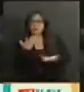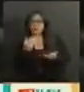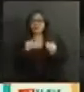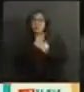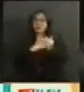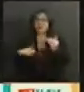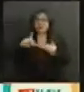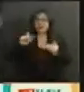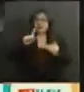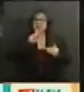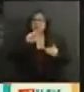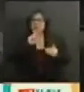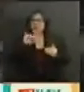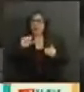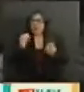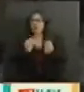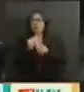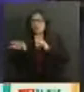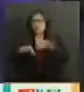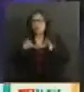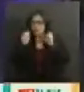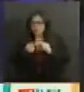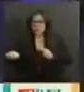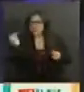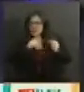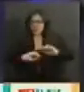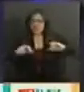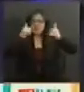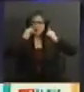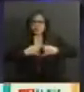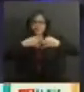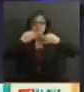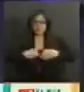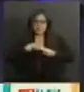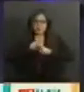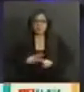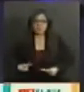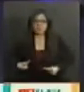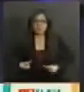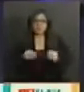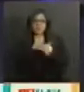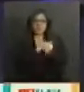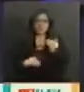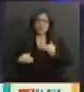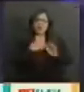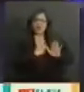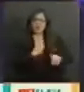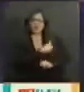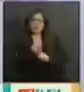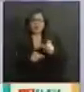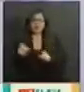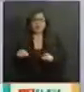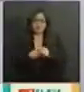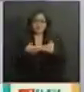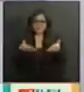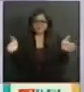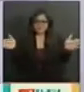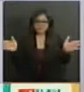Las Tardes, donde también hay mucha actividad. Acá pueden venir a pasarlo bien, de forma segura y tranquila, a un barrio que lo está esperando a todos con los brazos